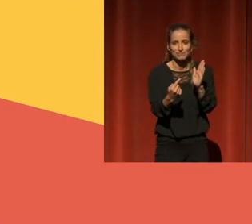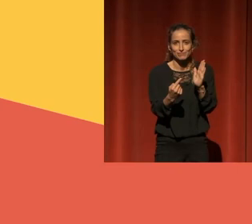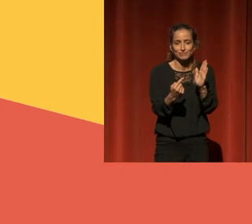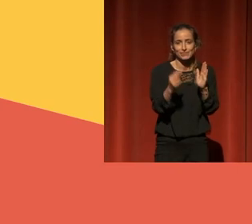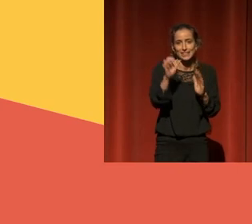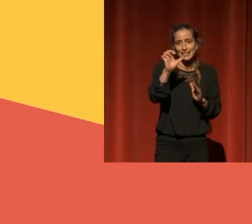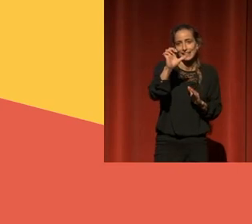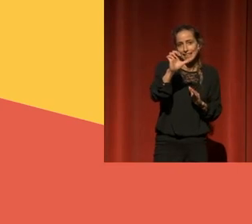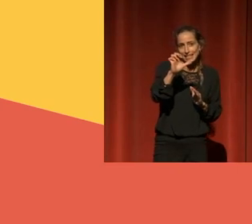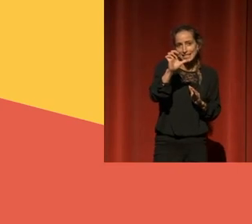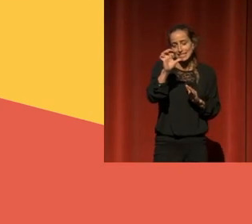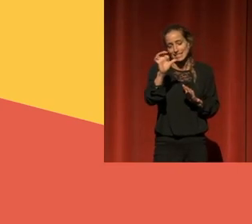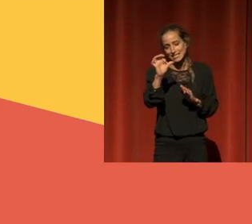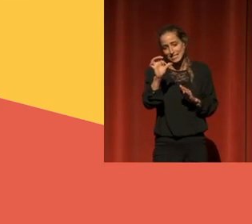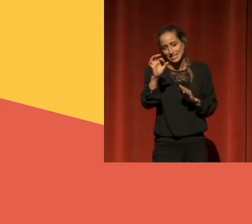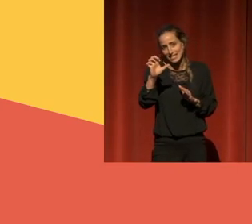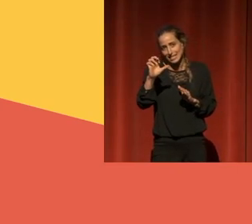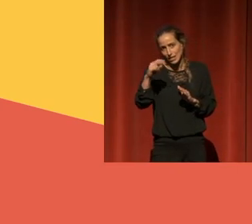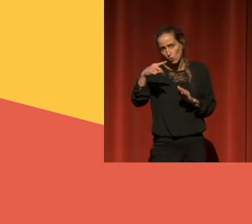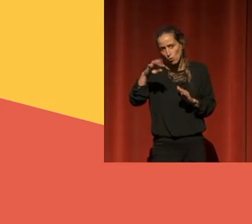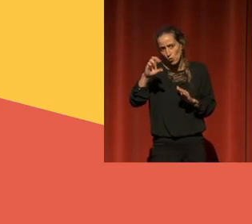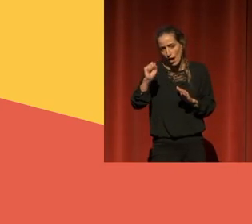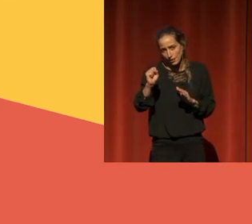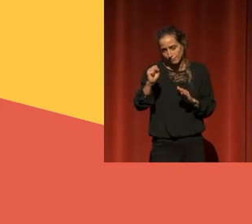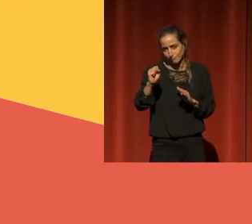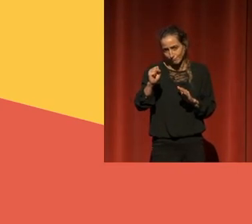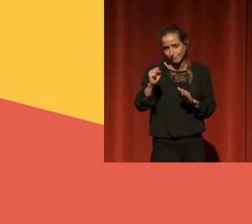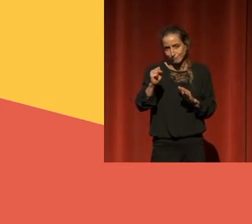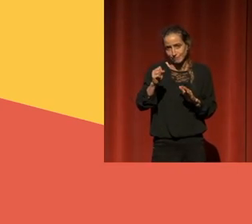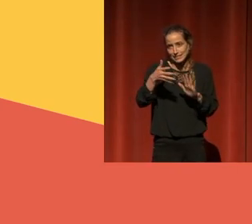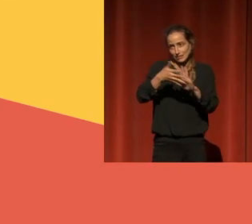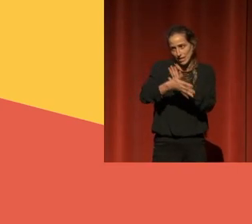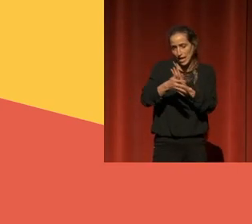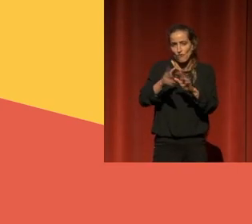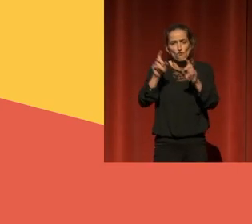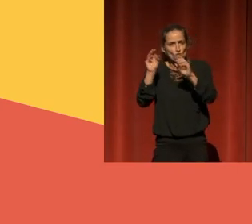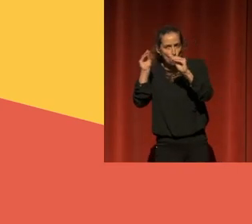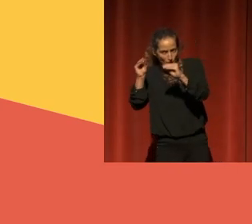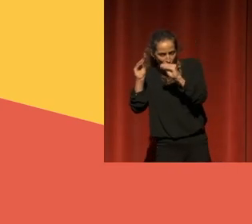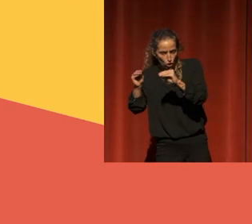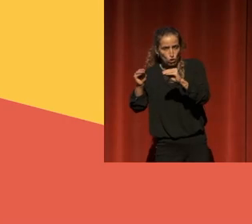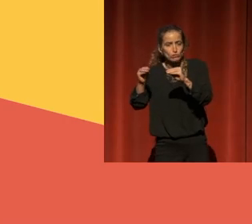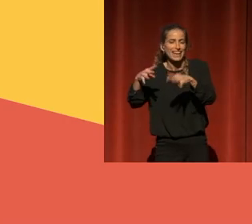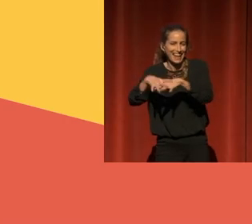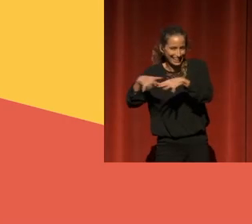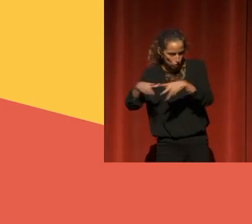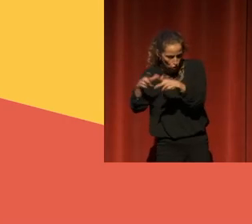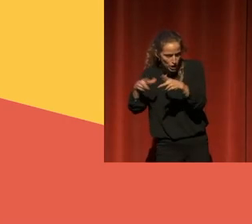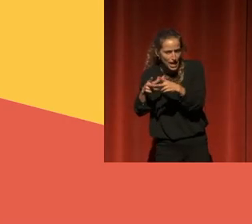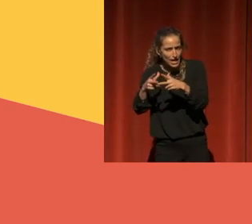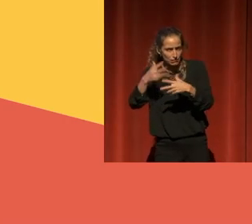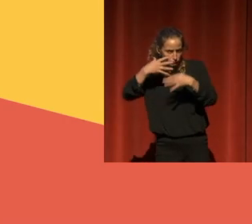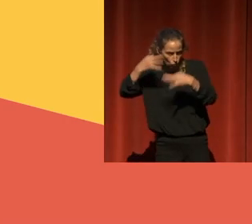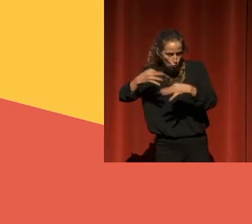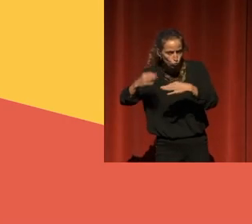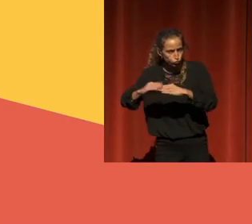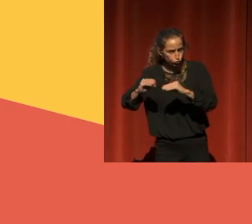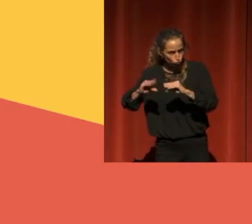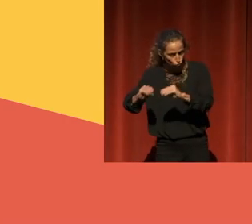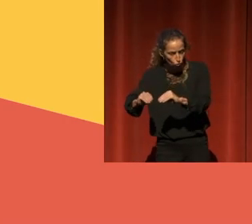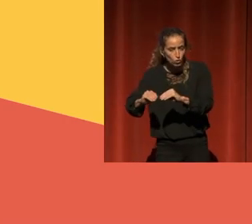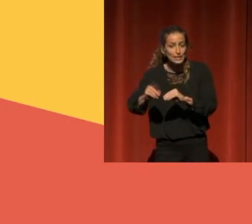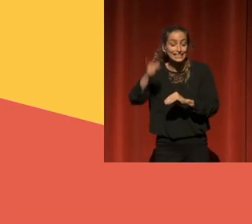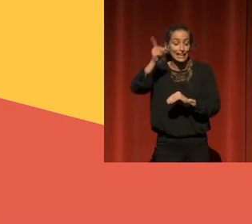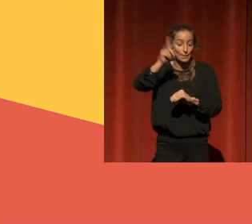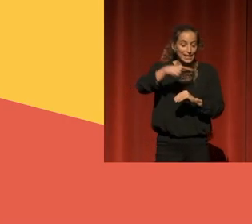como formación del uso seguro en la en las redes sociales y también hacían referencia